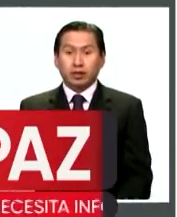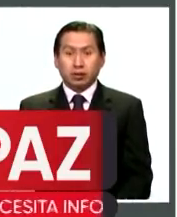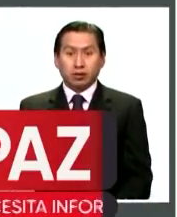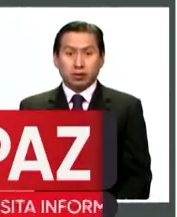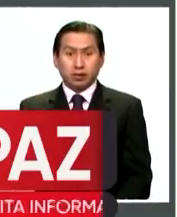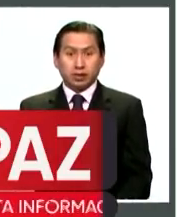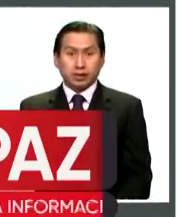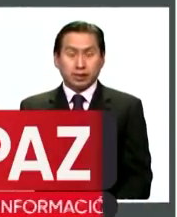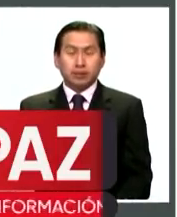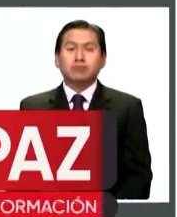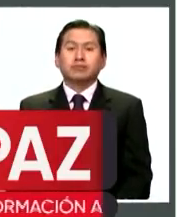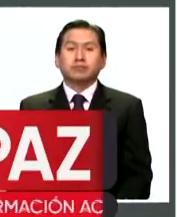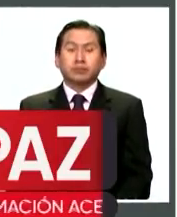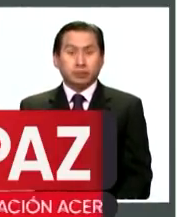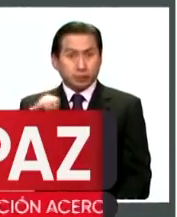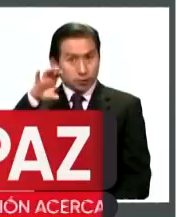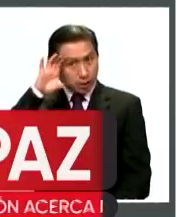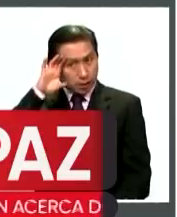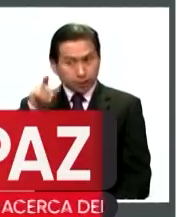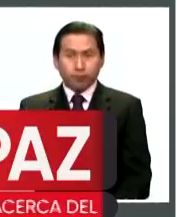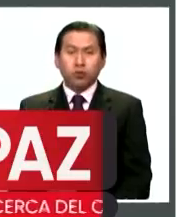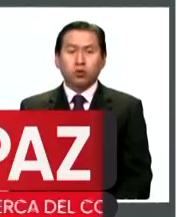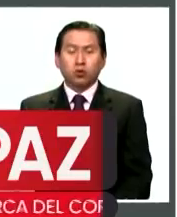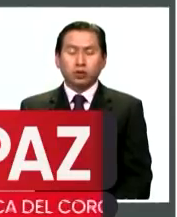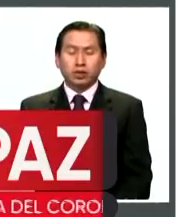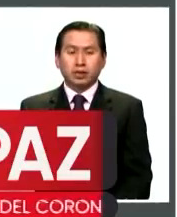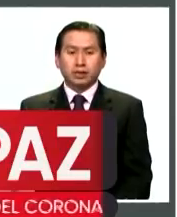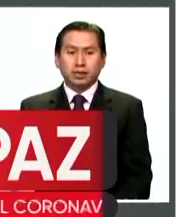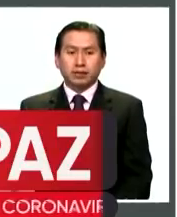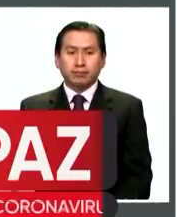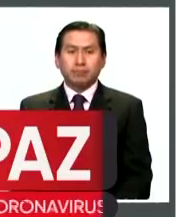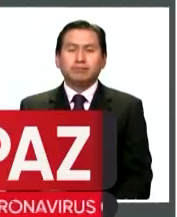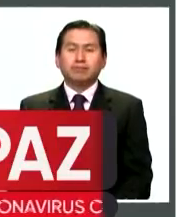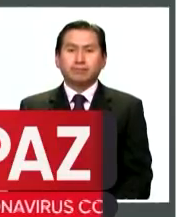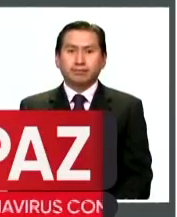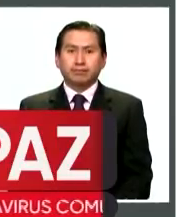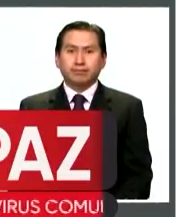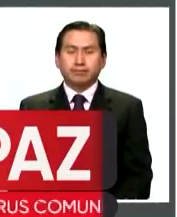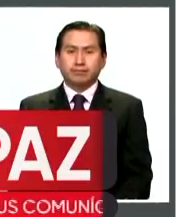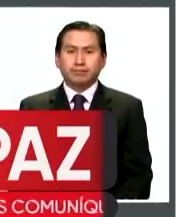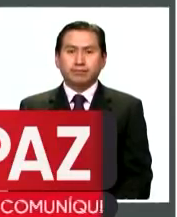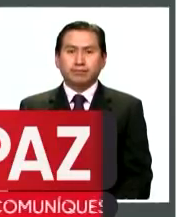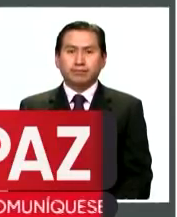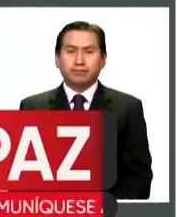10.536. Y Tarija, 87.